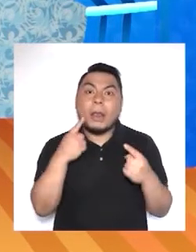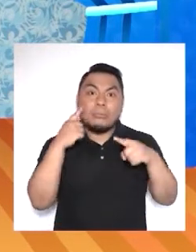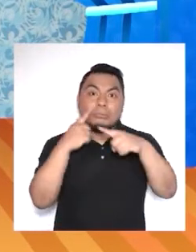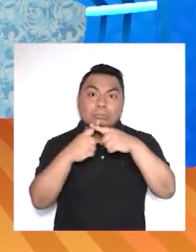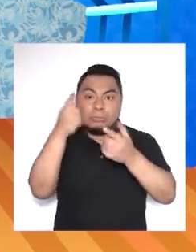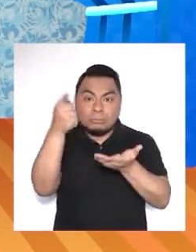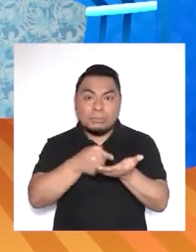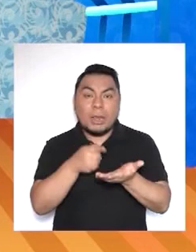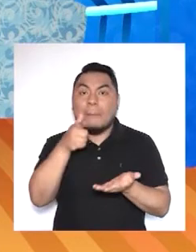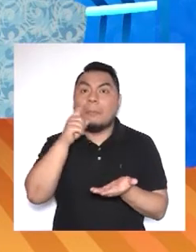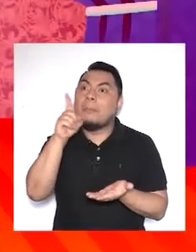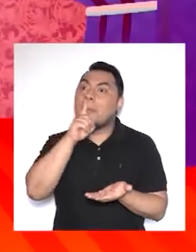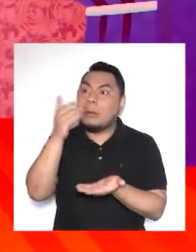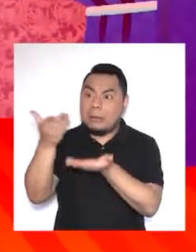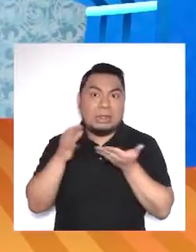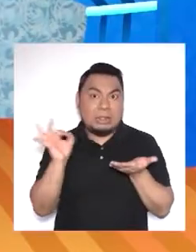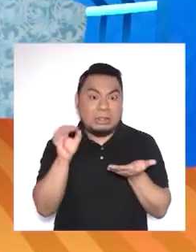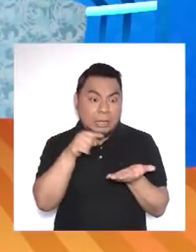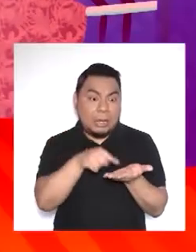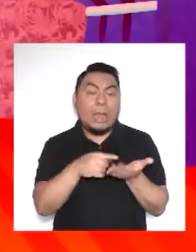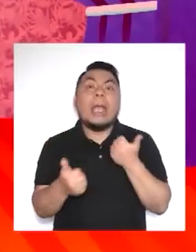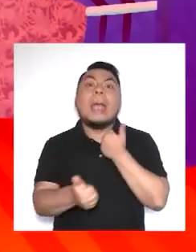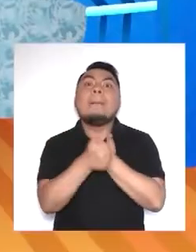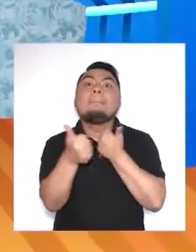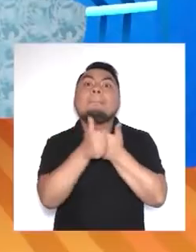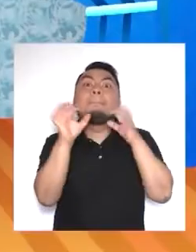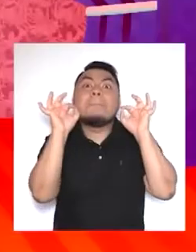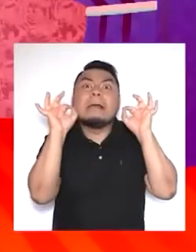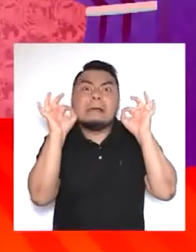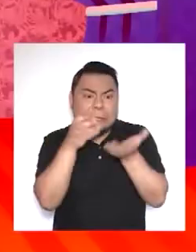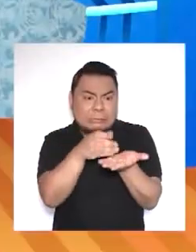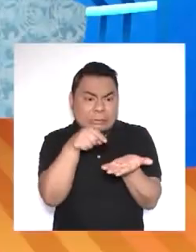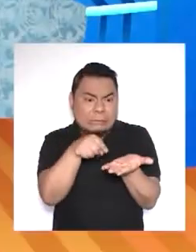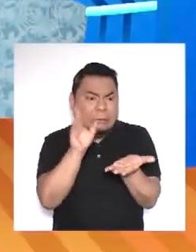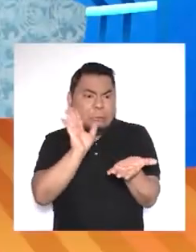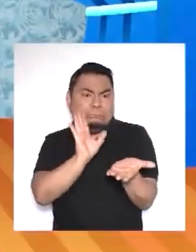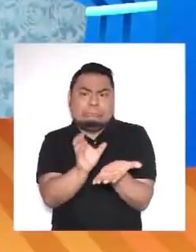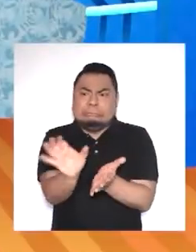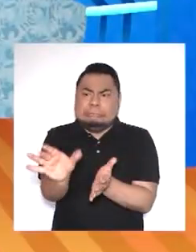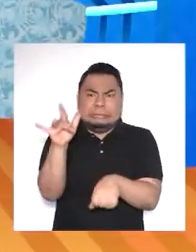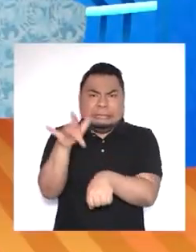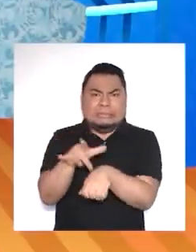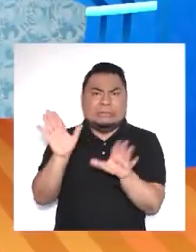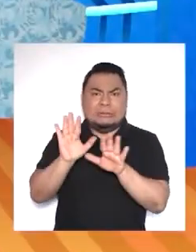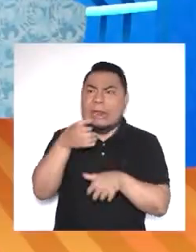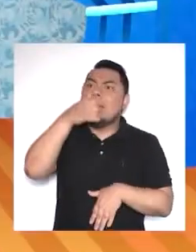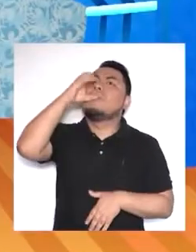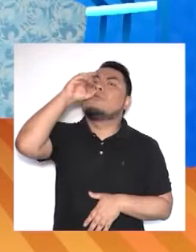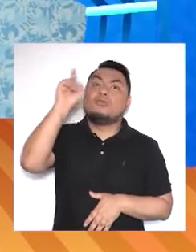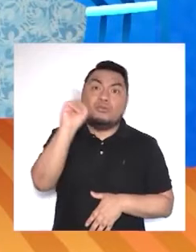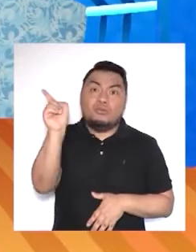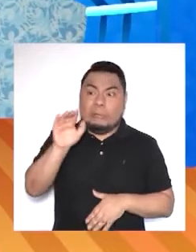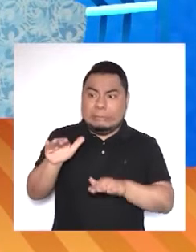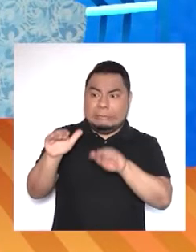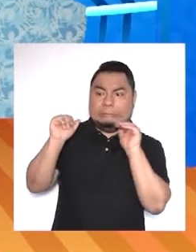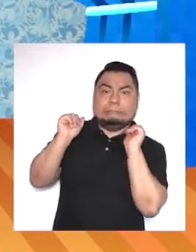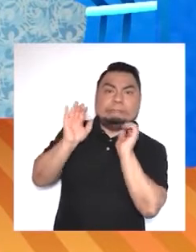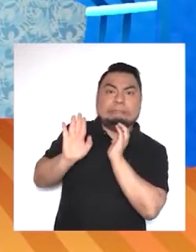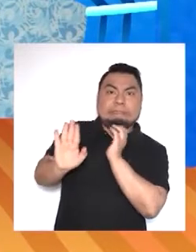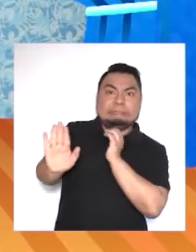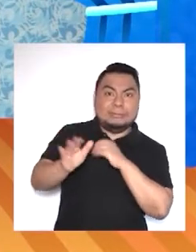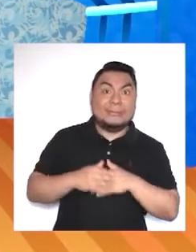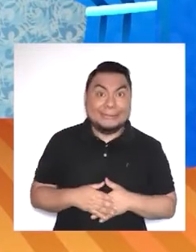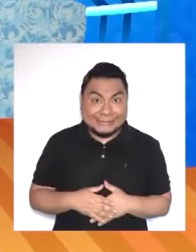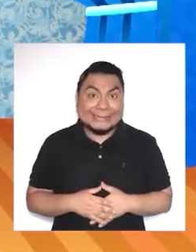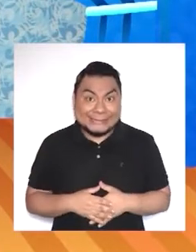entregado nuestros padres, ¡peligro! No debemos tocarla ni beber lo que tiene dentro.